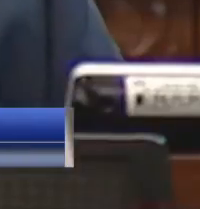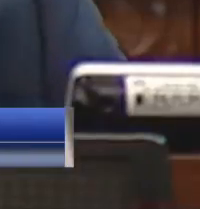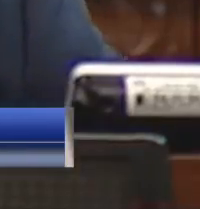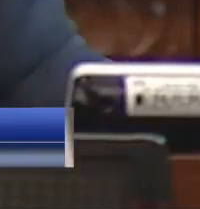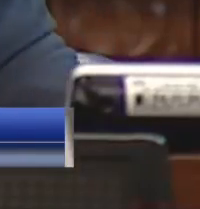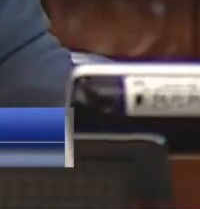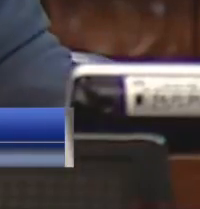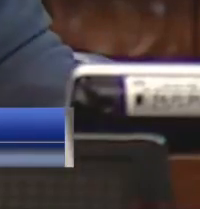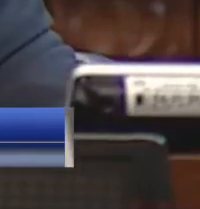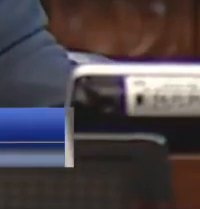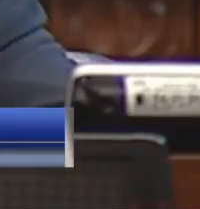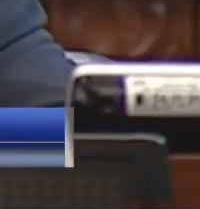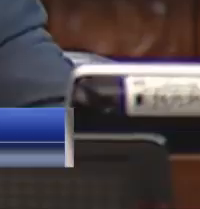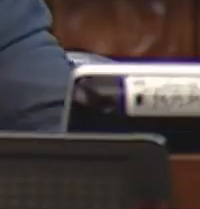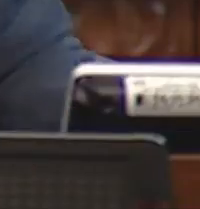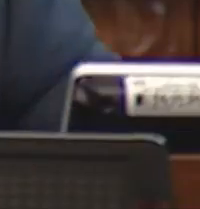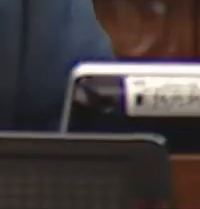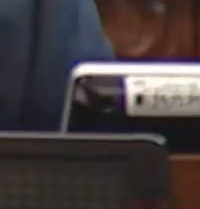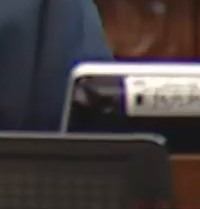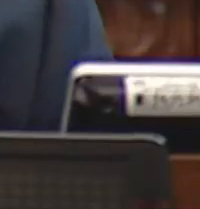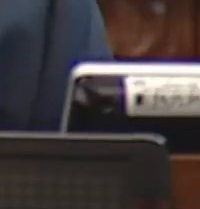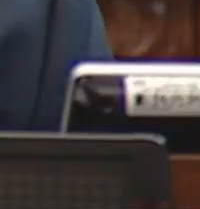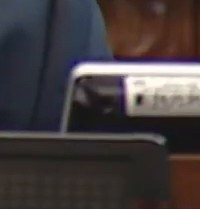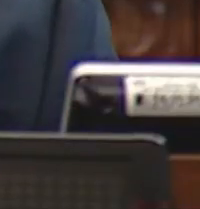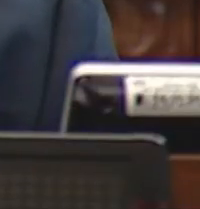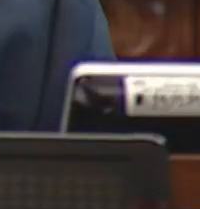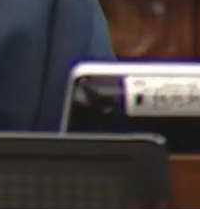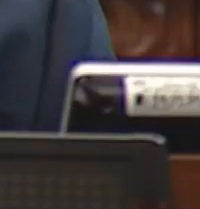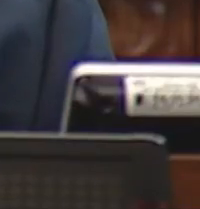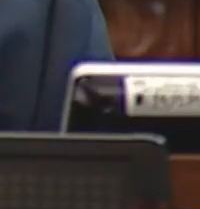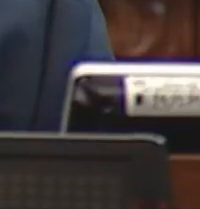Pedí la palabra para externar